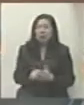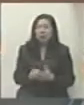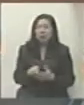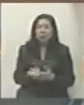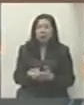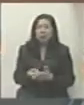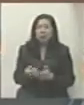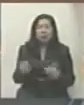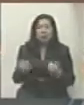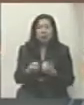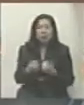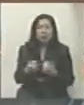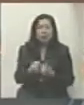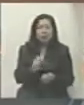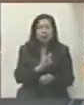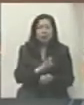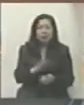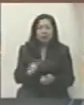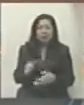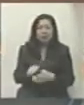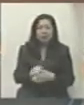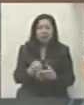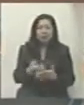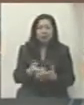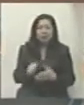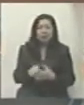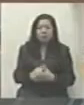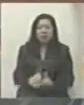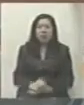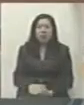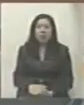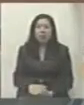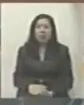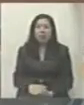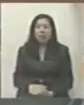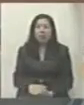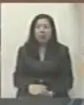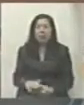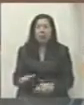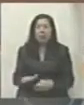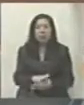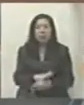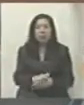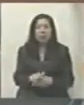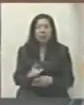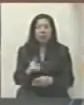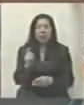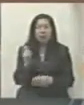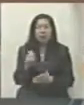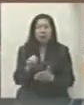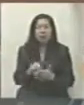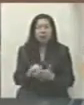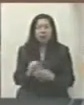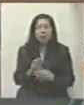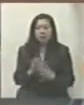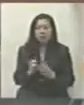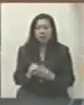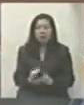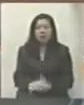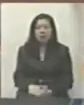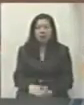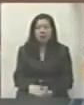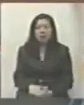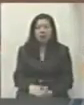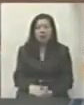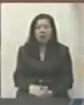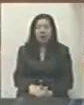instancias que se peleen entre ellos la aplicación y ejecución práctica de estos criterios, que va a ser sumamente difícil de poder realmente concordarlos. Es